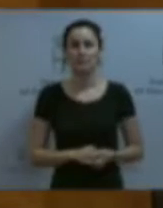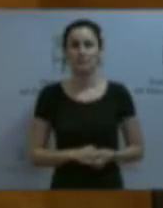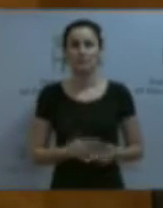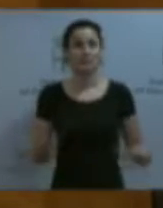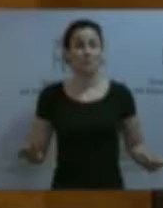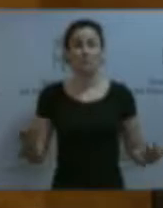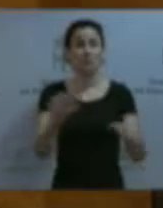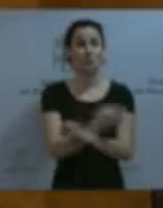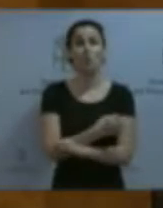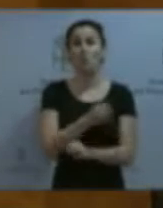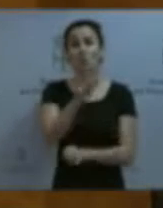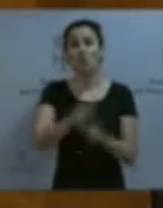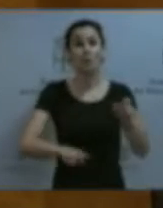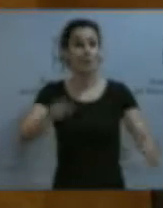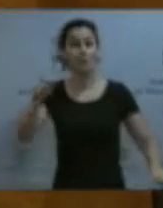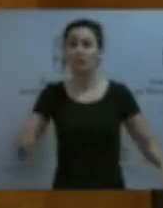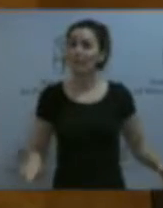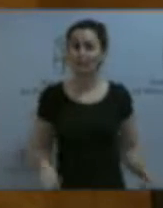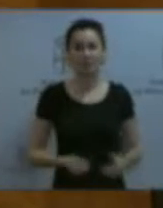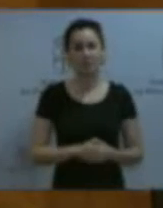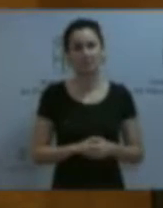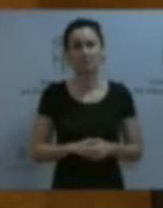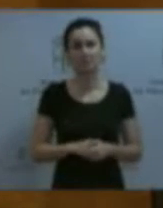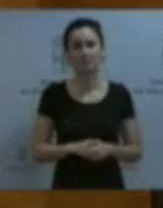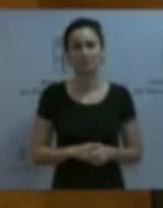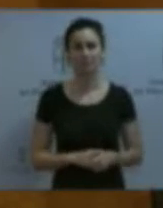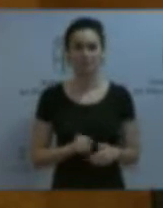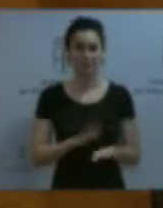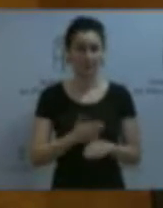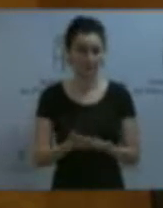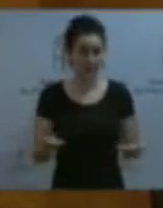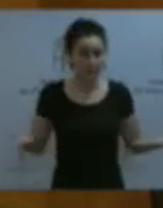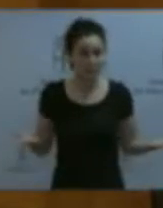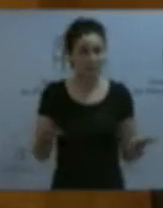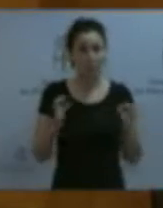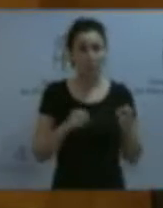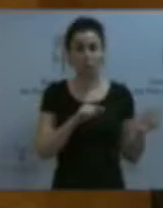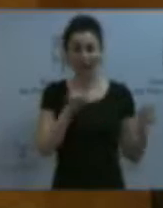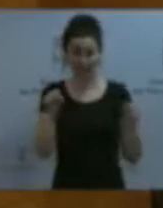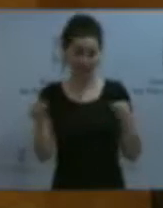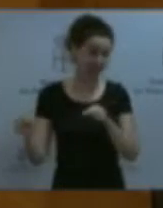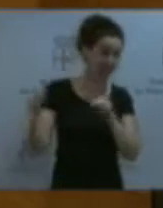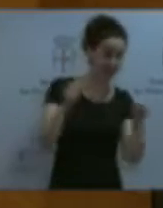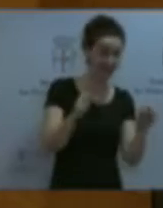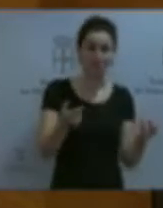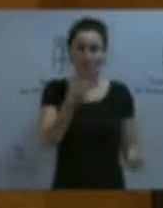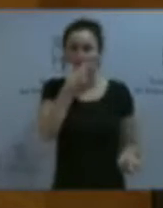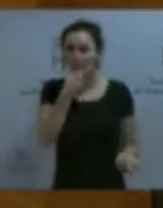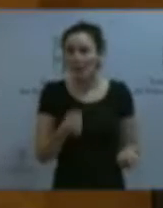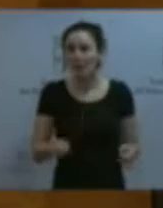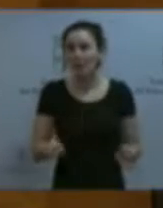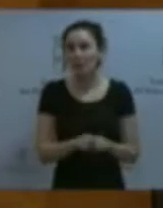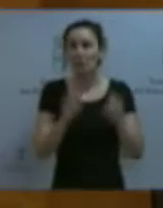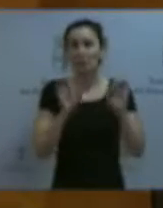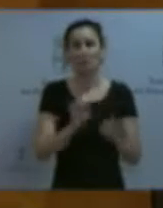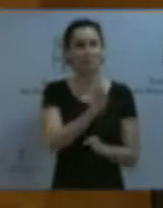confundan a la población al ofrecerles derivaciones. Y era algo tan sencillo como enviar una